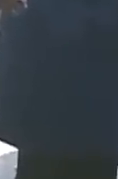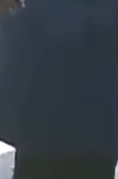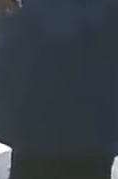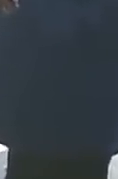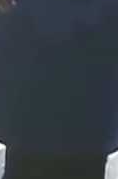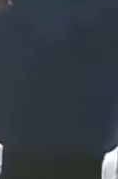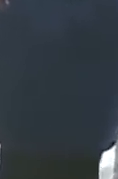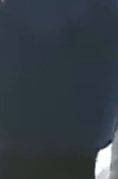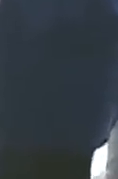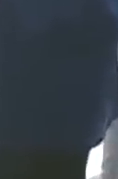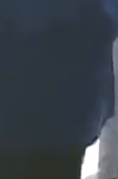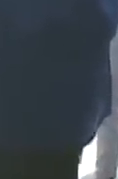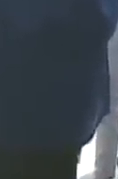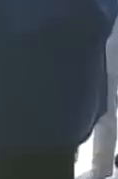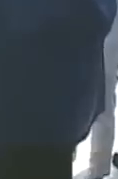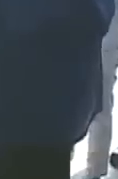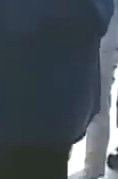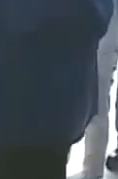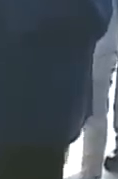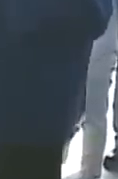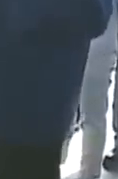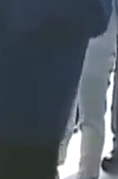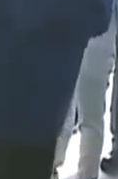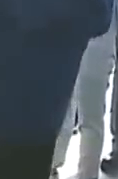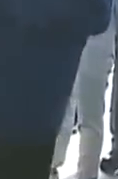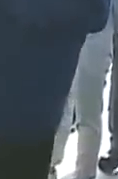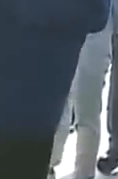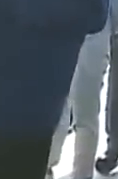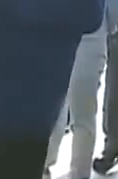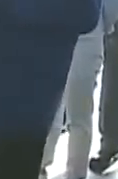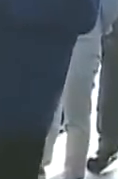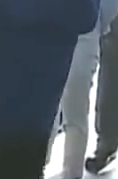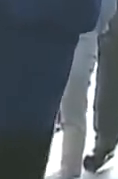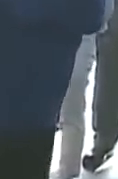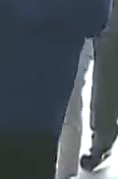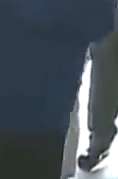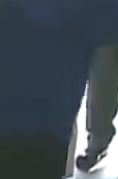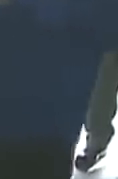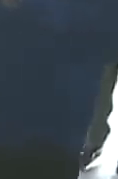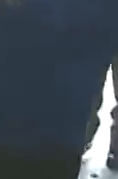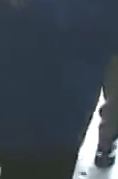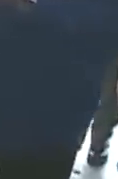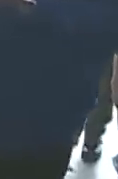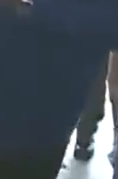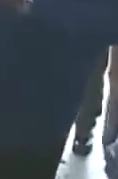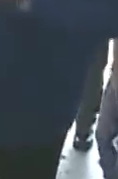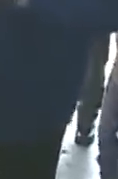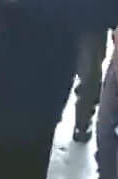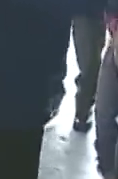Popular para el Proceso Social del Trabajo, Francisco Torrealba.